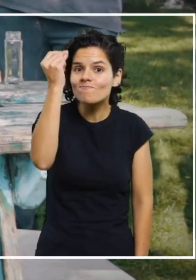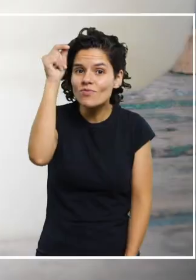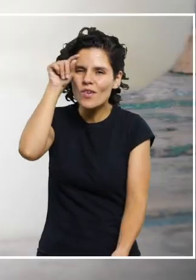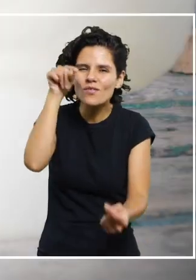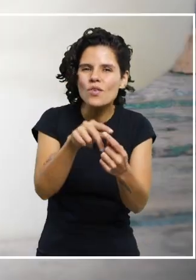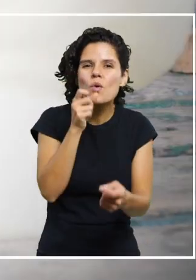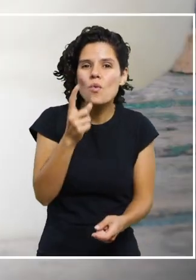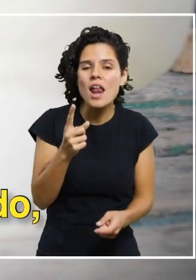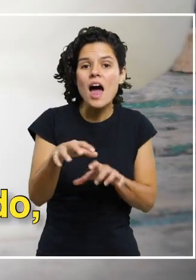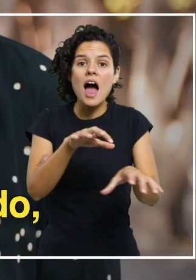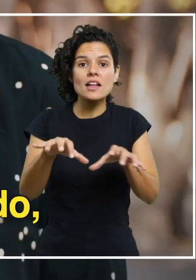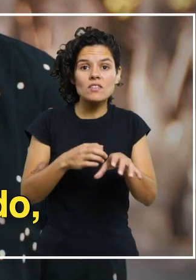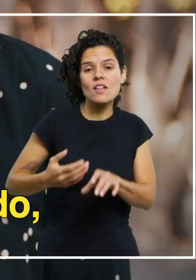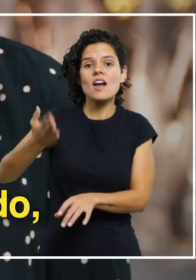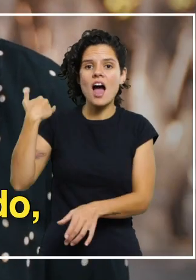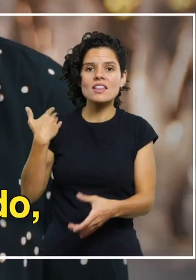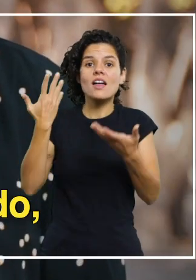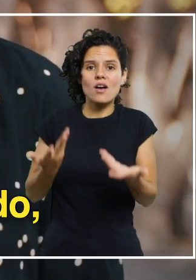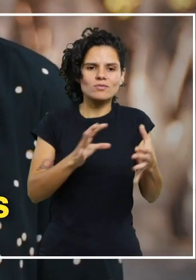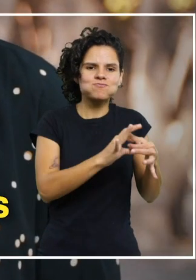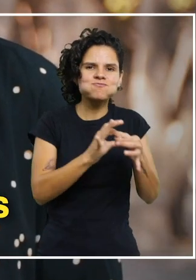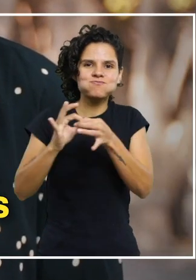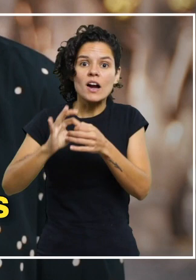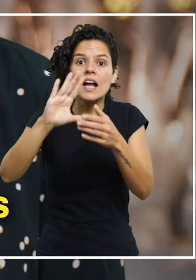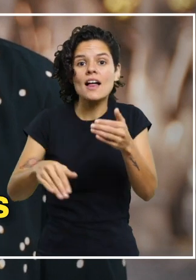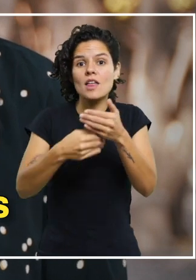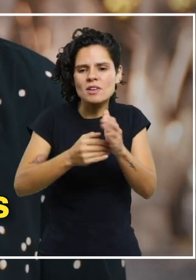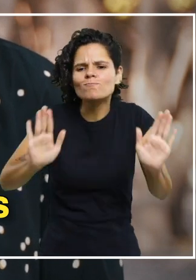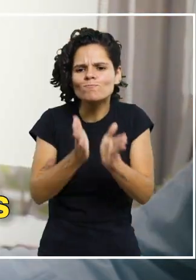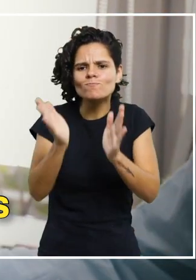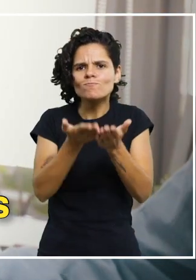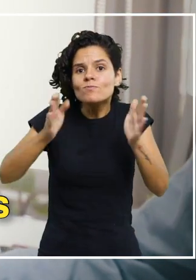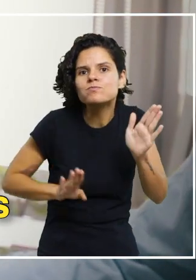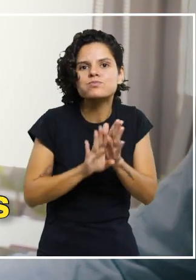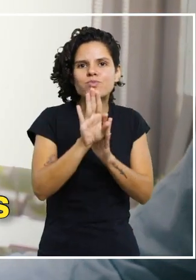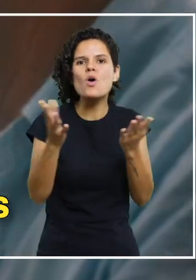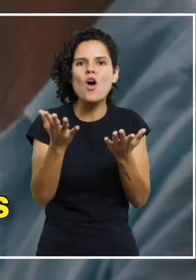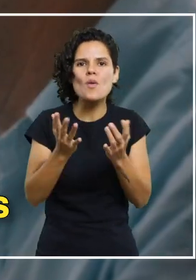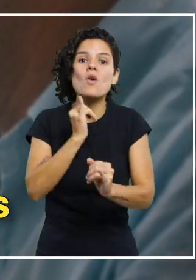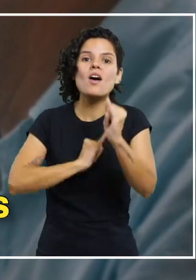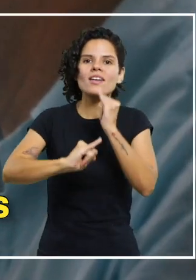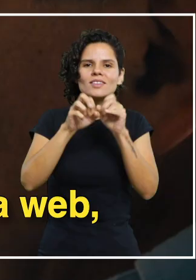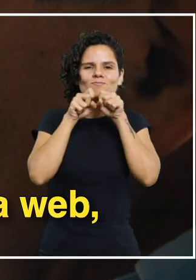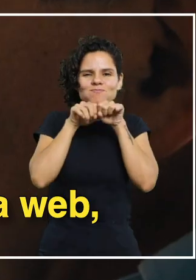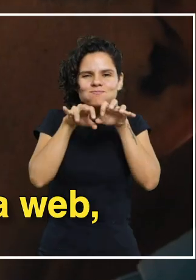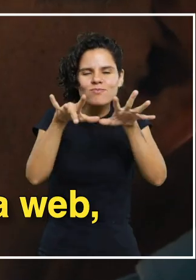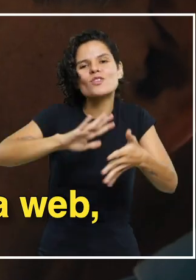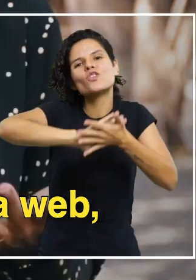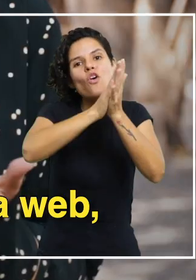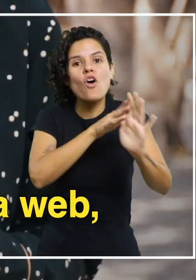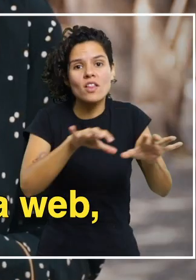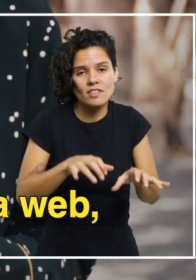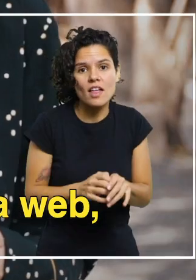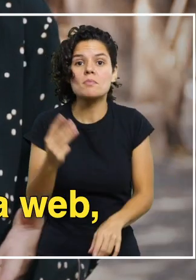Nuestra idea es darle continuidad a las actividades que se venían haciendo, pero también potenciarlo a través de la difusión de nuestras actividades en medios